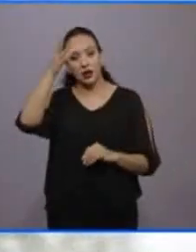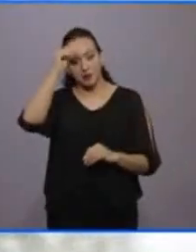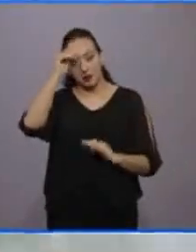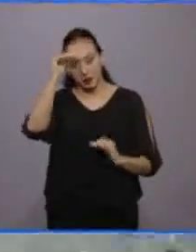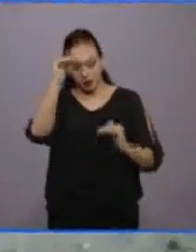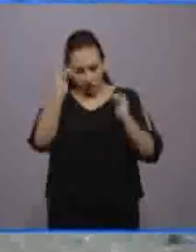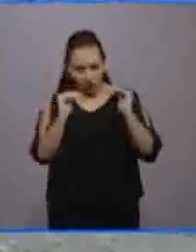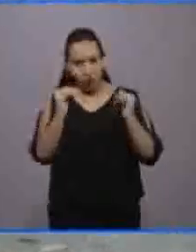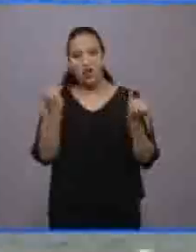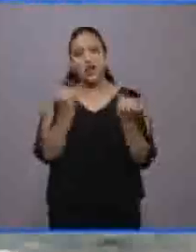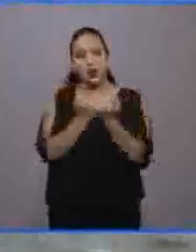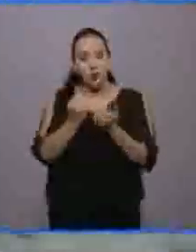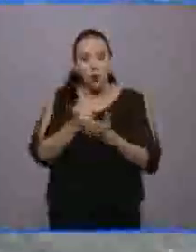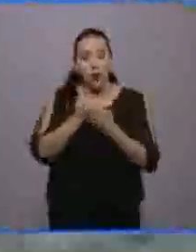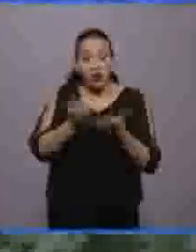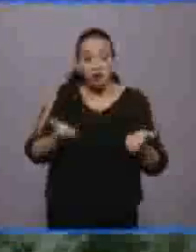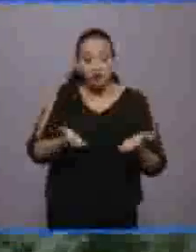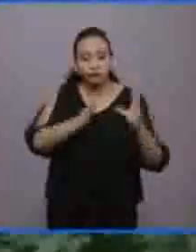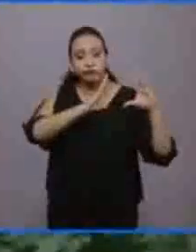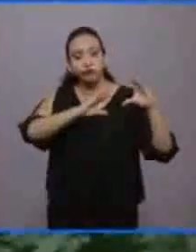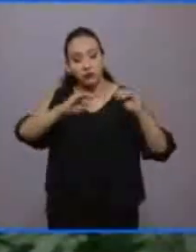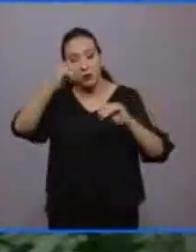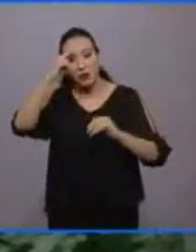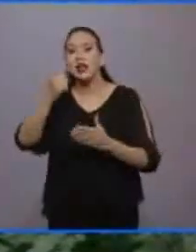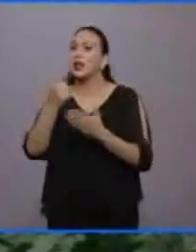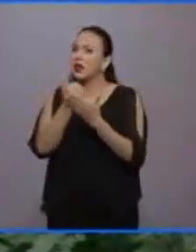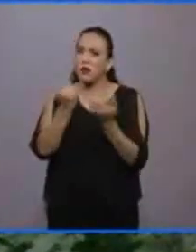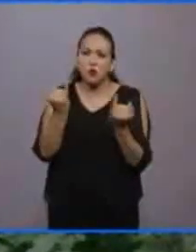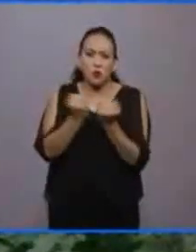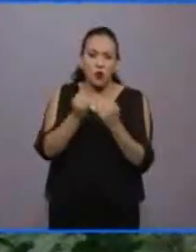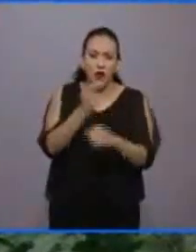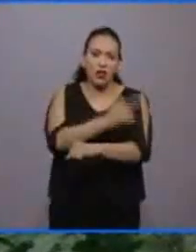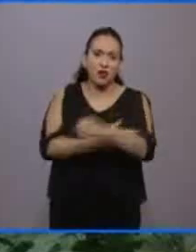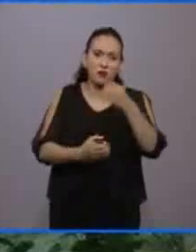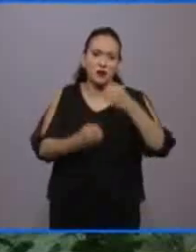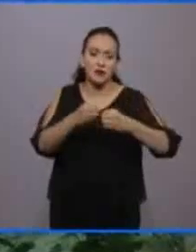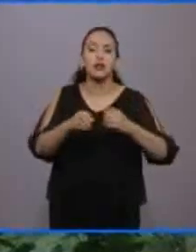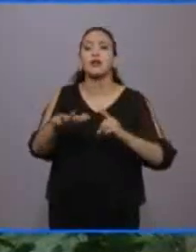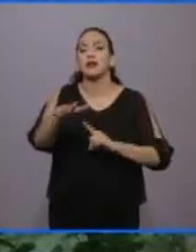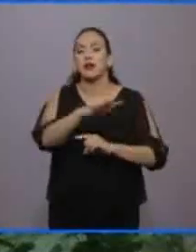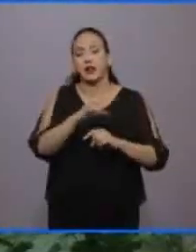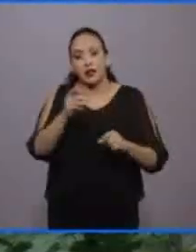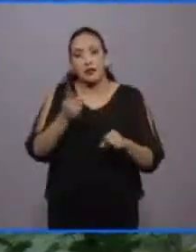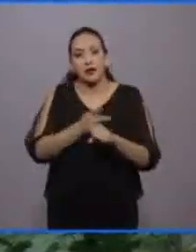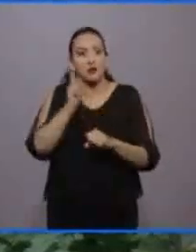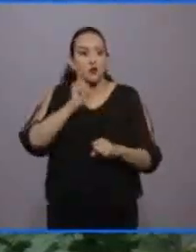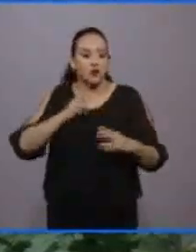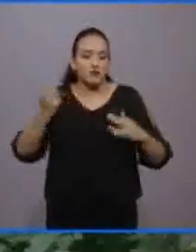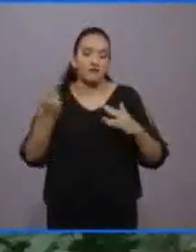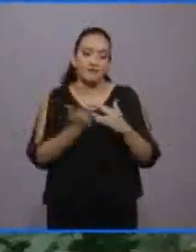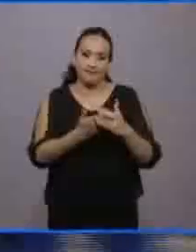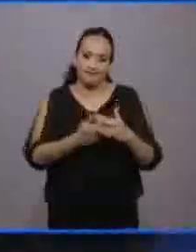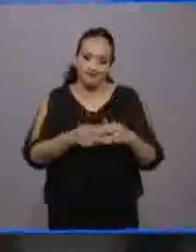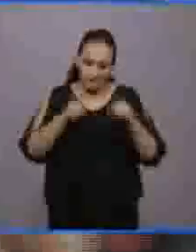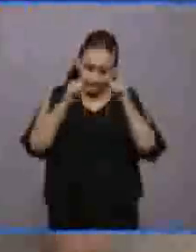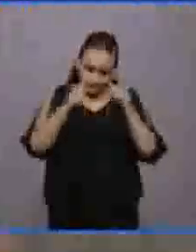la perspectiva de género a los procesos judiciales relacionados con el delito de feminicidio.